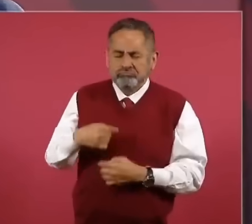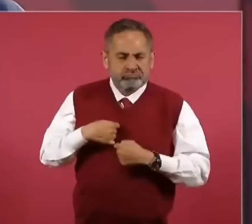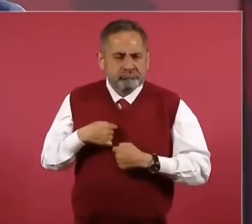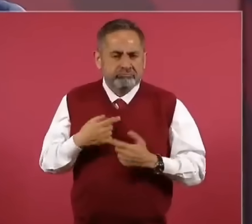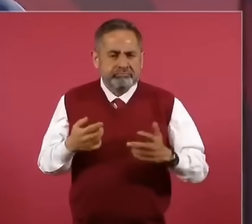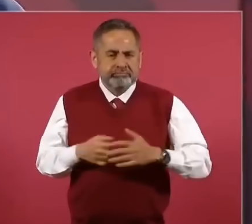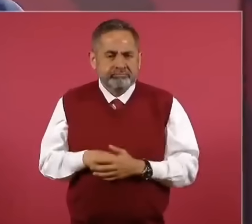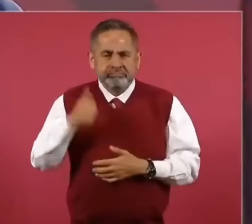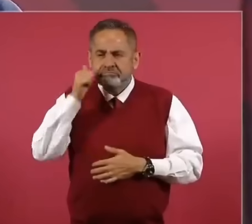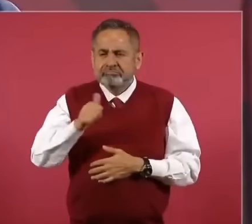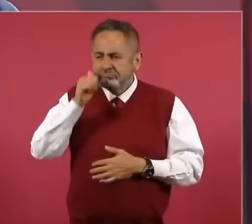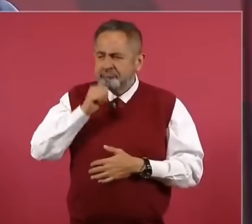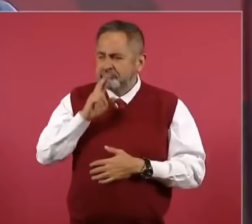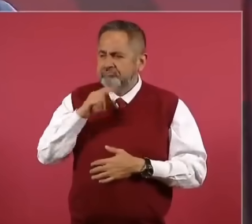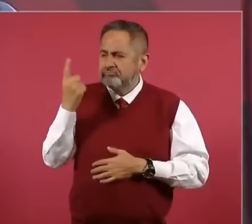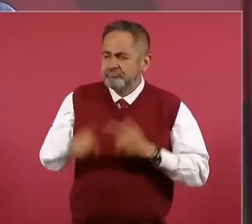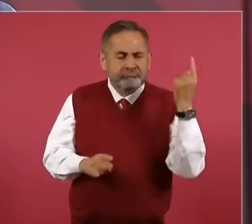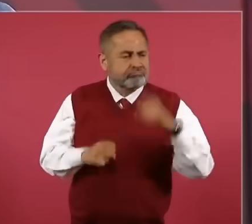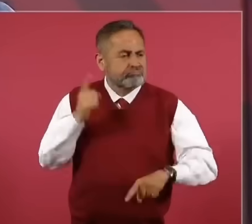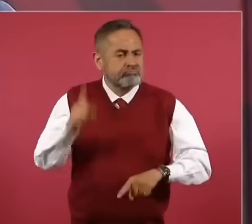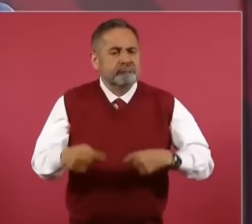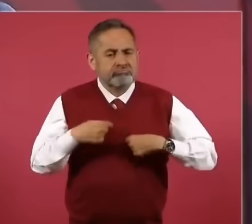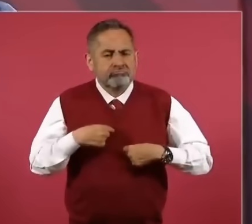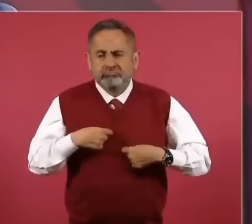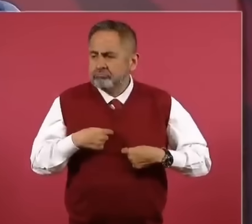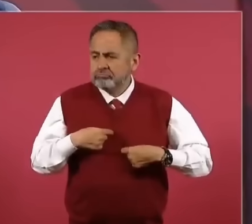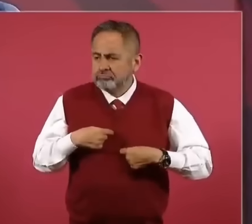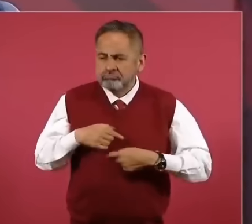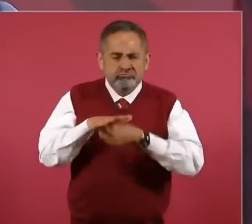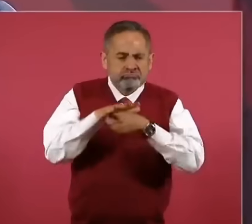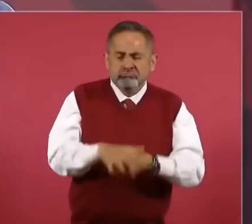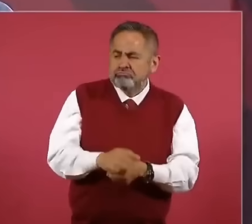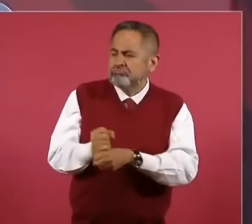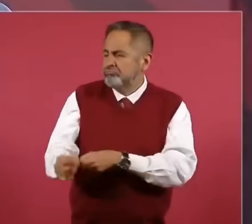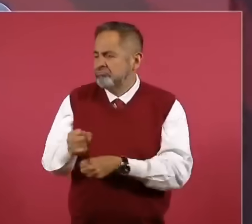todo lo quieren resolver con el uso de la fuerza.